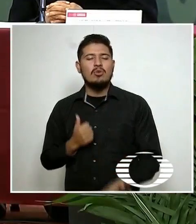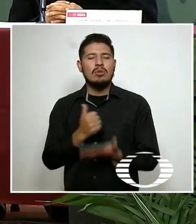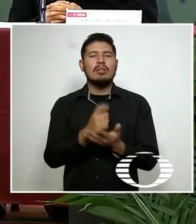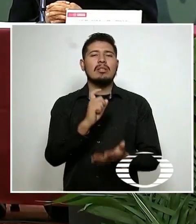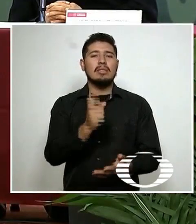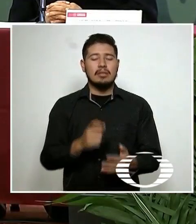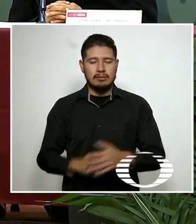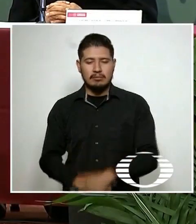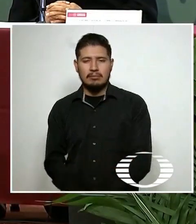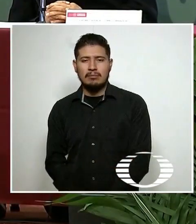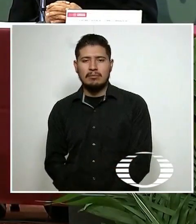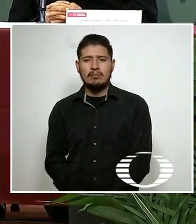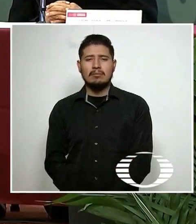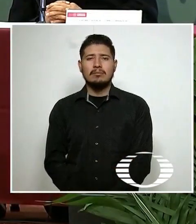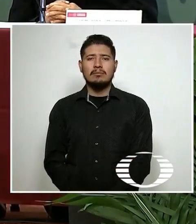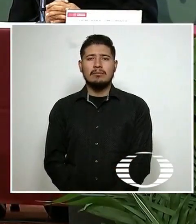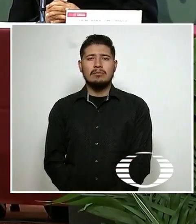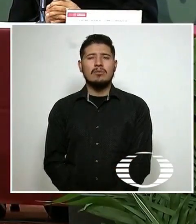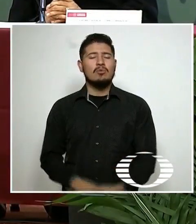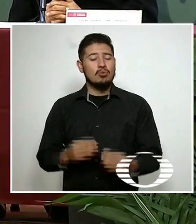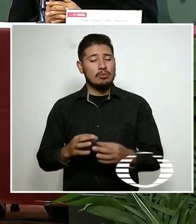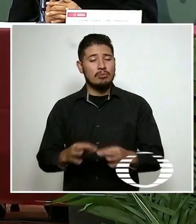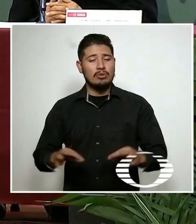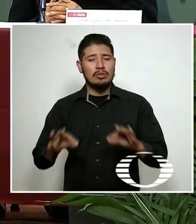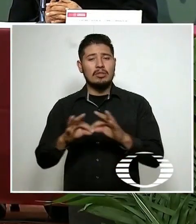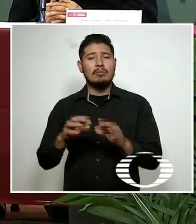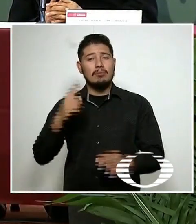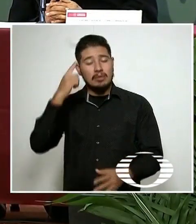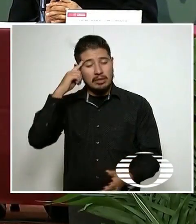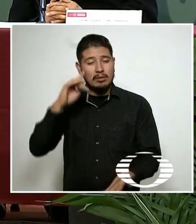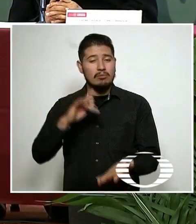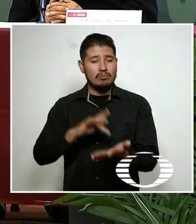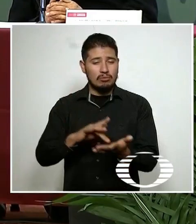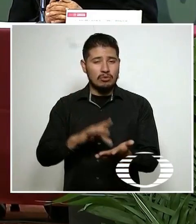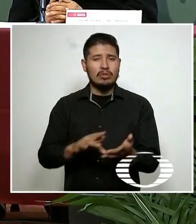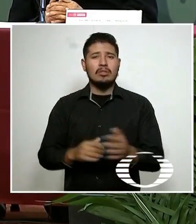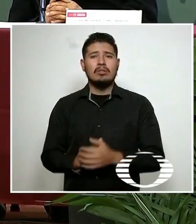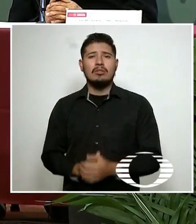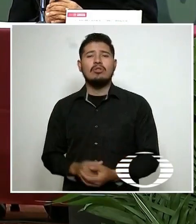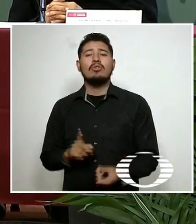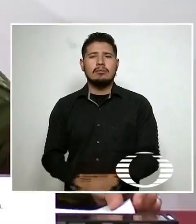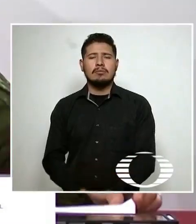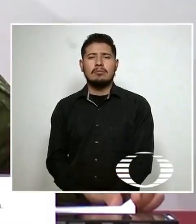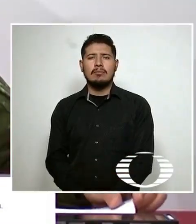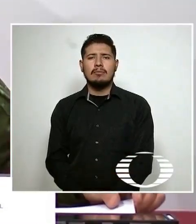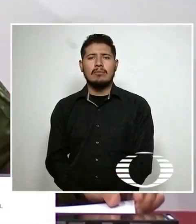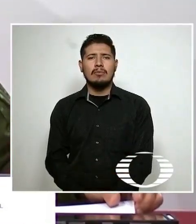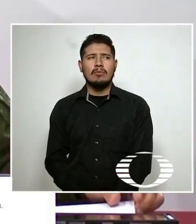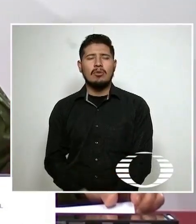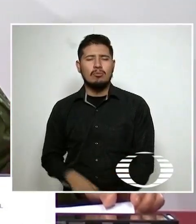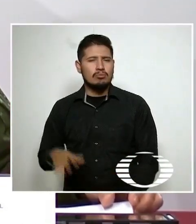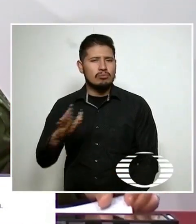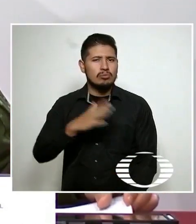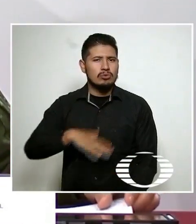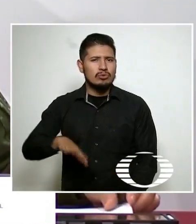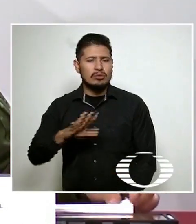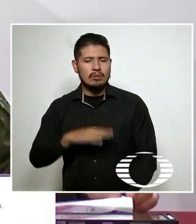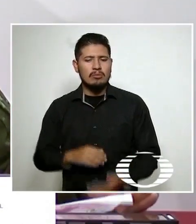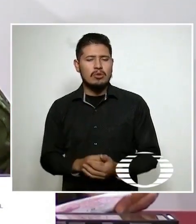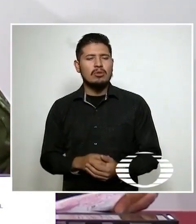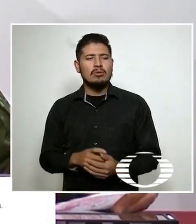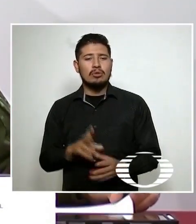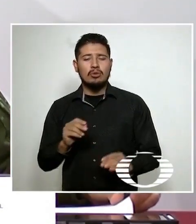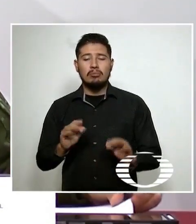una flexibilidad importante para apoyar o reforzar en donde se requiera. Buscamos que la operación no